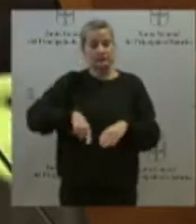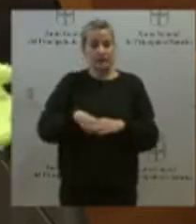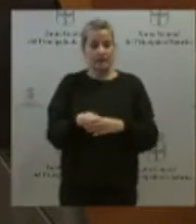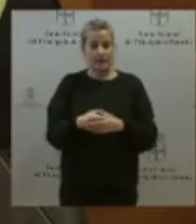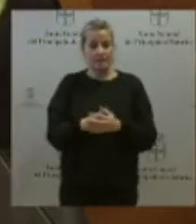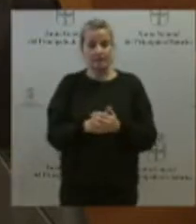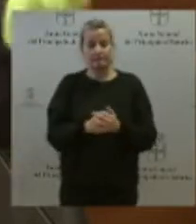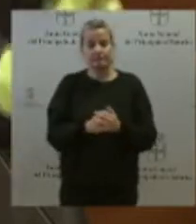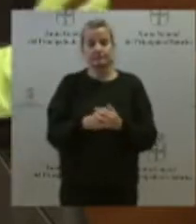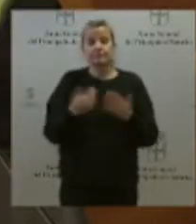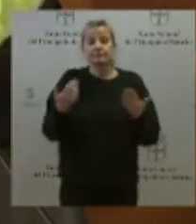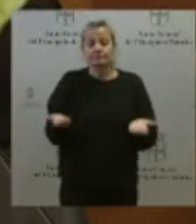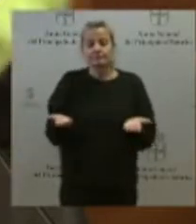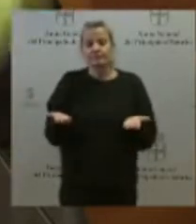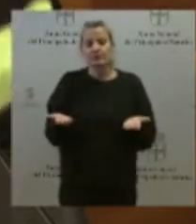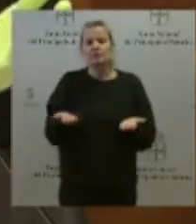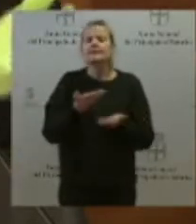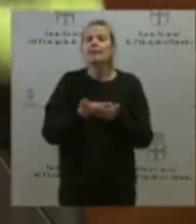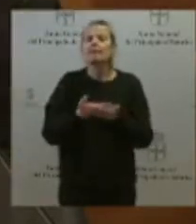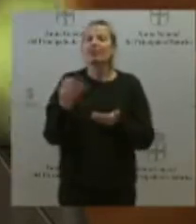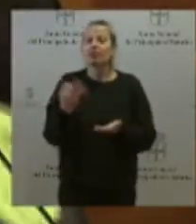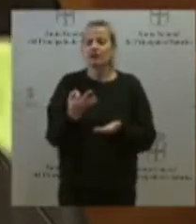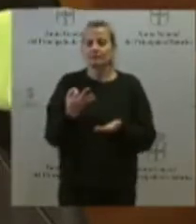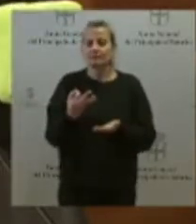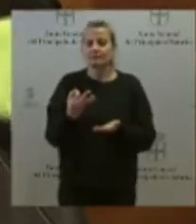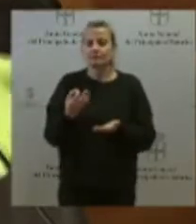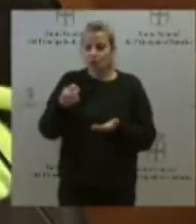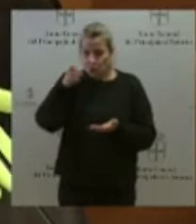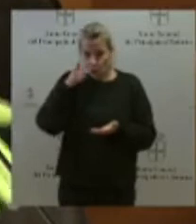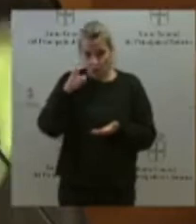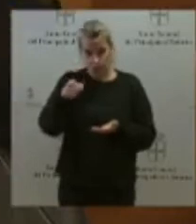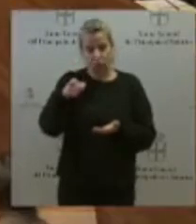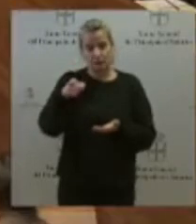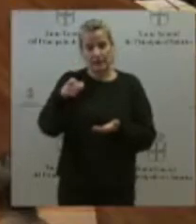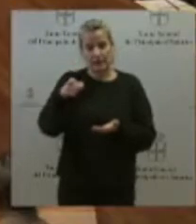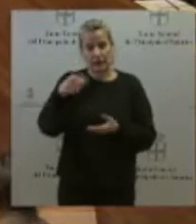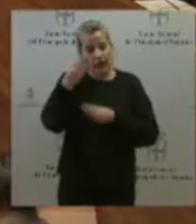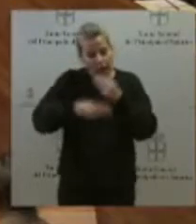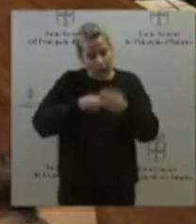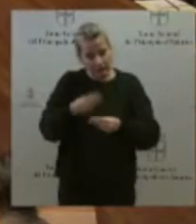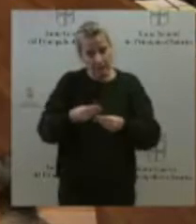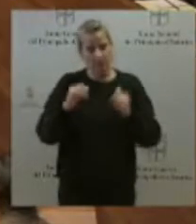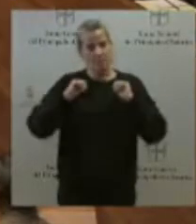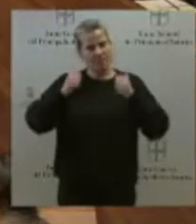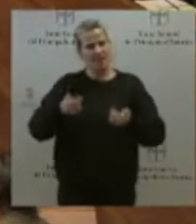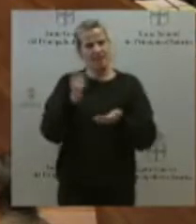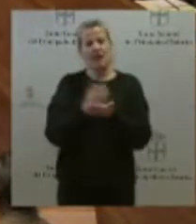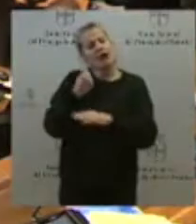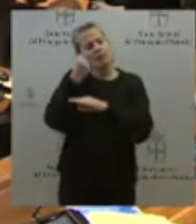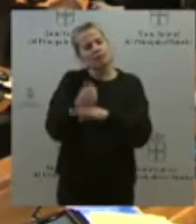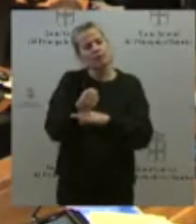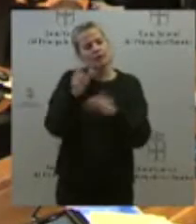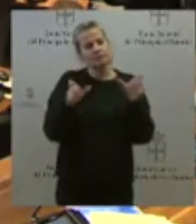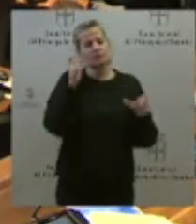pido es que coja el guante, señor Barbón, que coja los guantes, que actuemos frente a las Gracias, señor Ripa. Y que actuemos apoyando a las trabajadoras de la limpieza de Asturias. Muchas gracias.